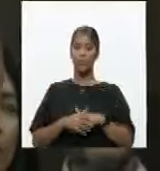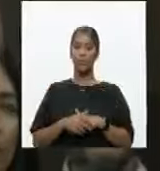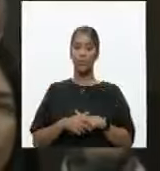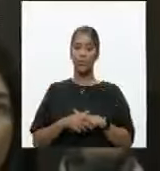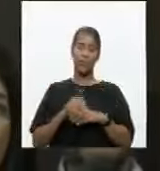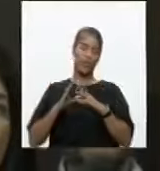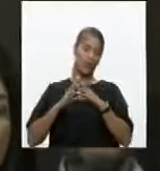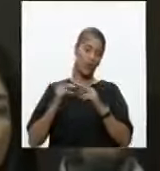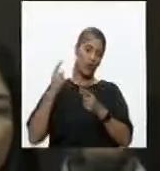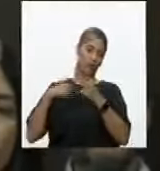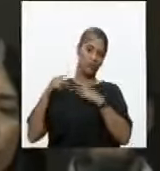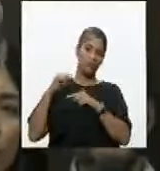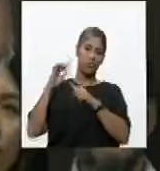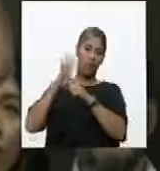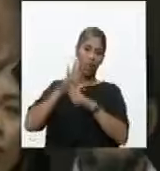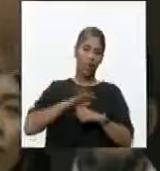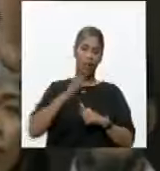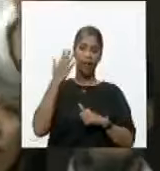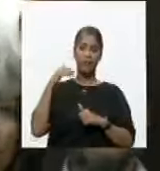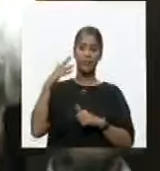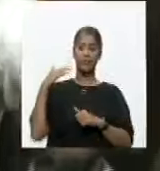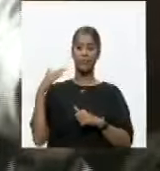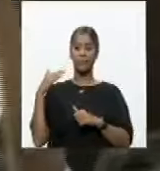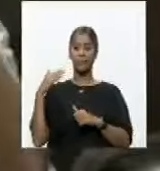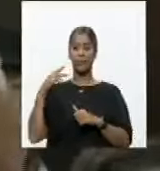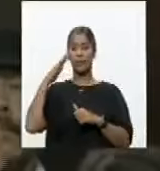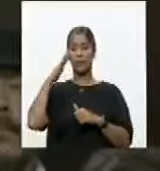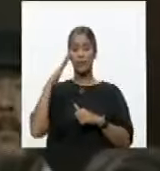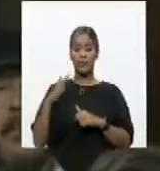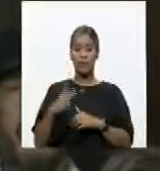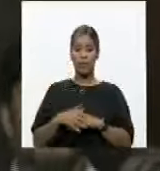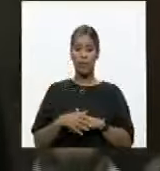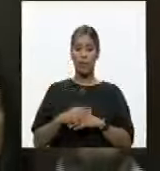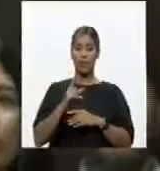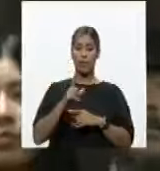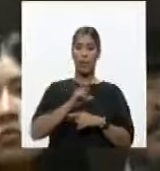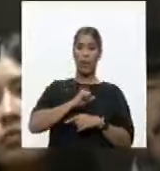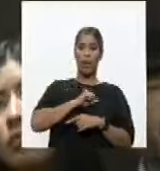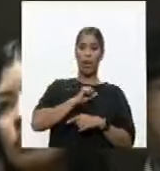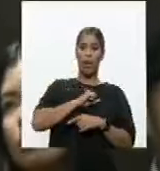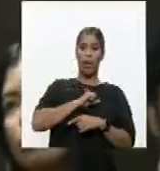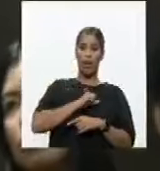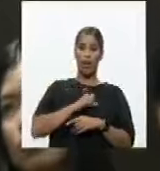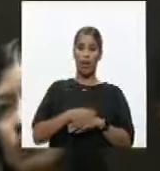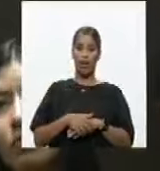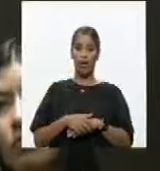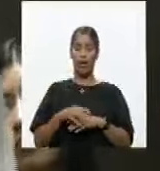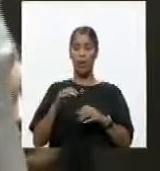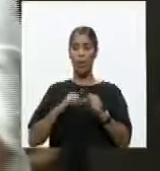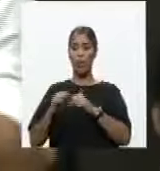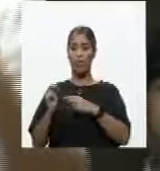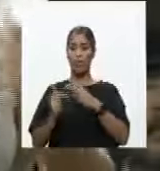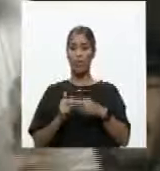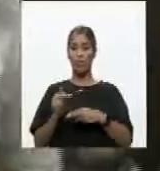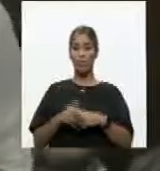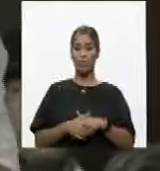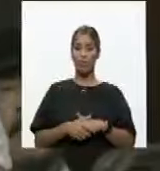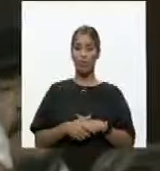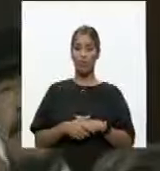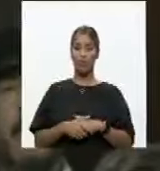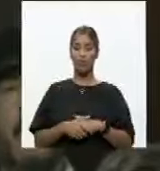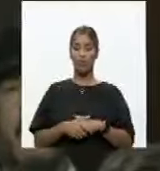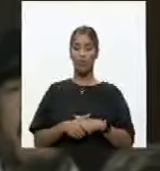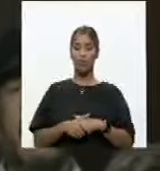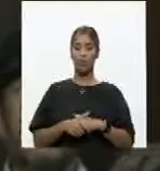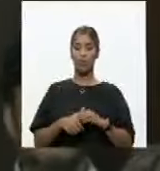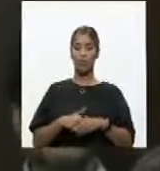veníamos de todas esas dictaduras en el Cono Sur y la figura del militar generaba cierto miedo, ¿cierto?, en ciertos movimientos revolucionarios.